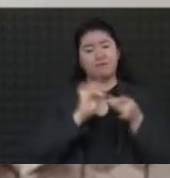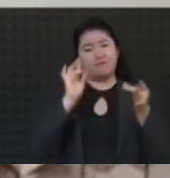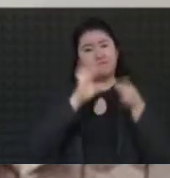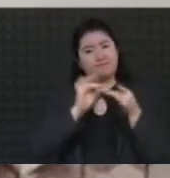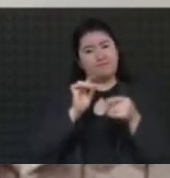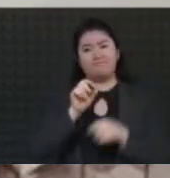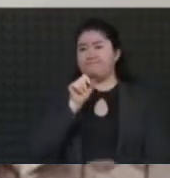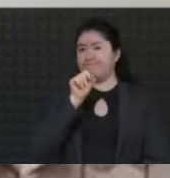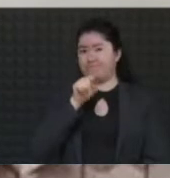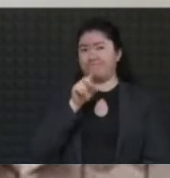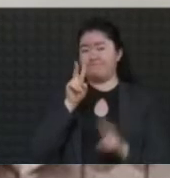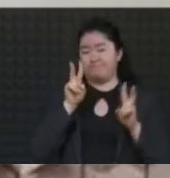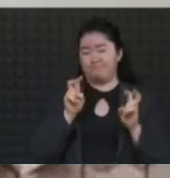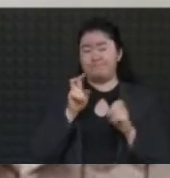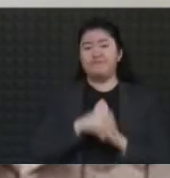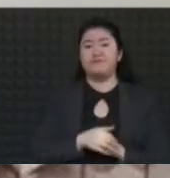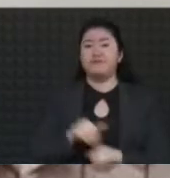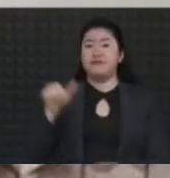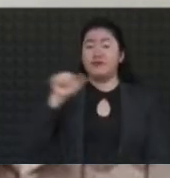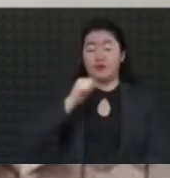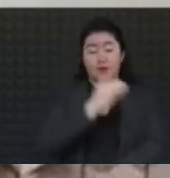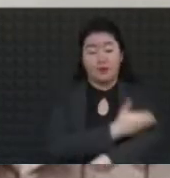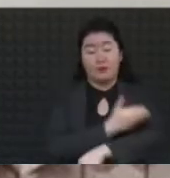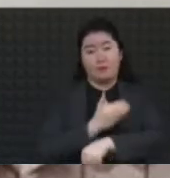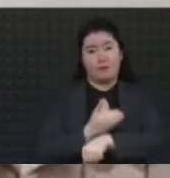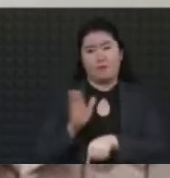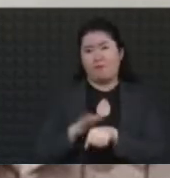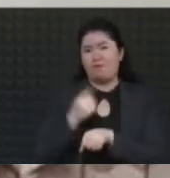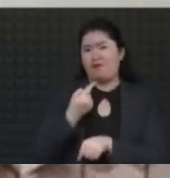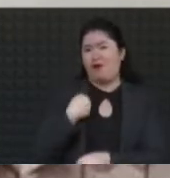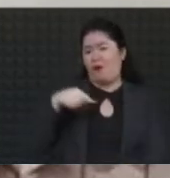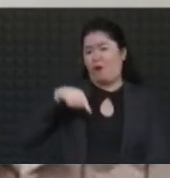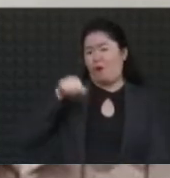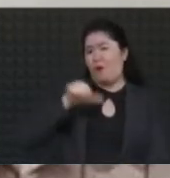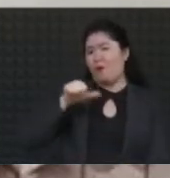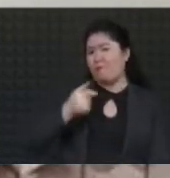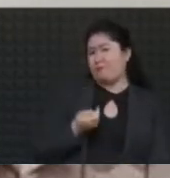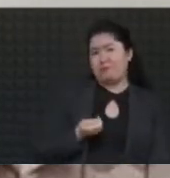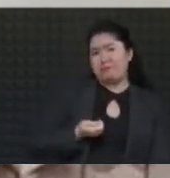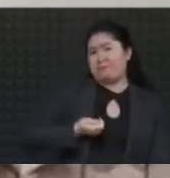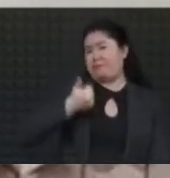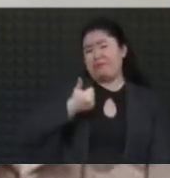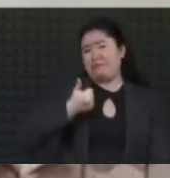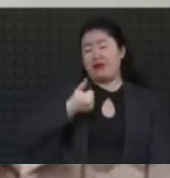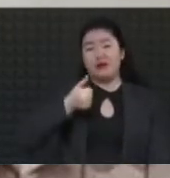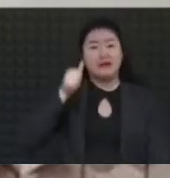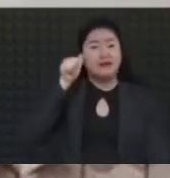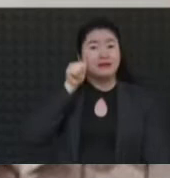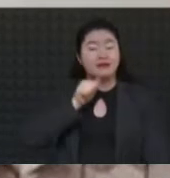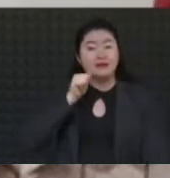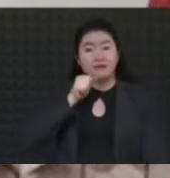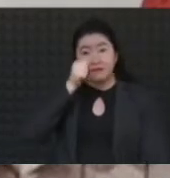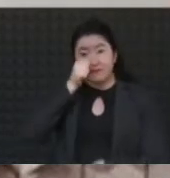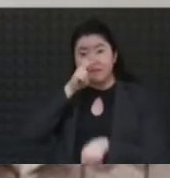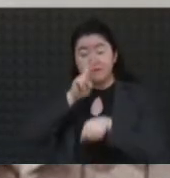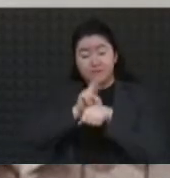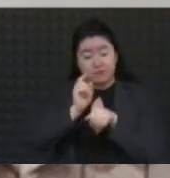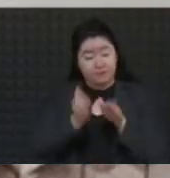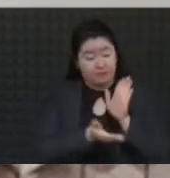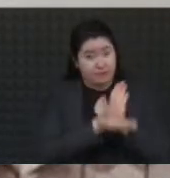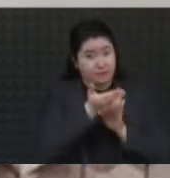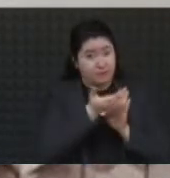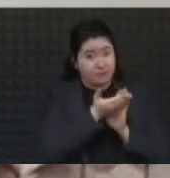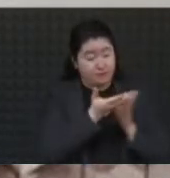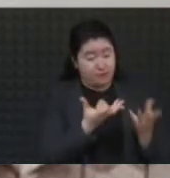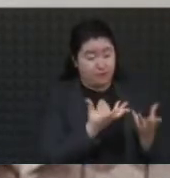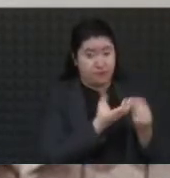El día de hoy lo acompaño en la primera ocasión. En general va a ser el propio secretario de Obras y el director